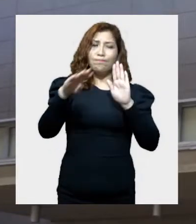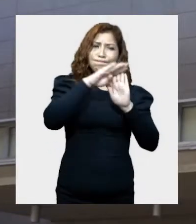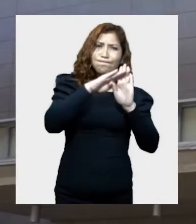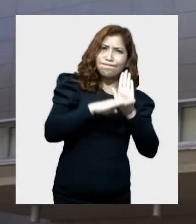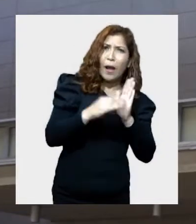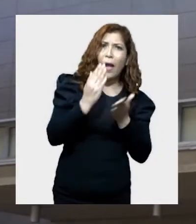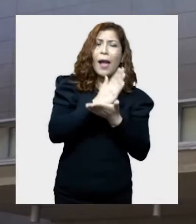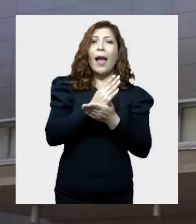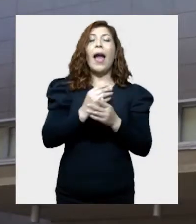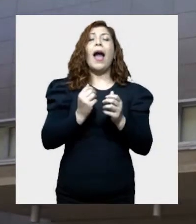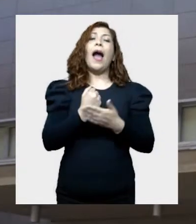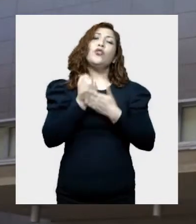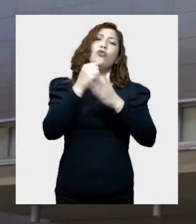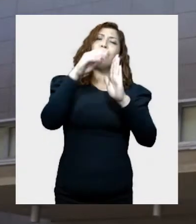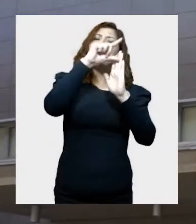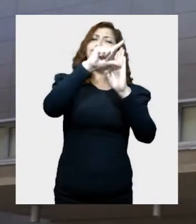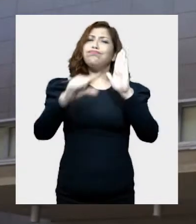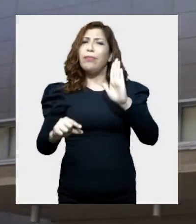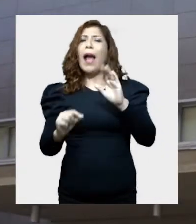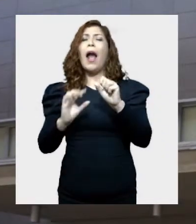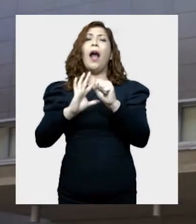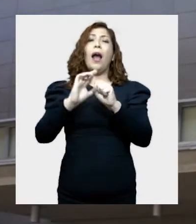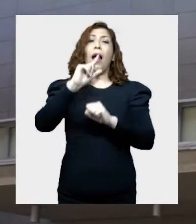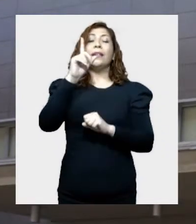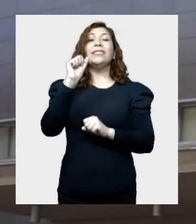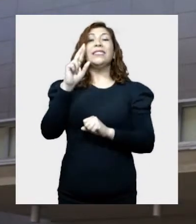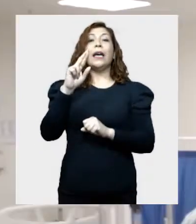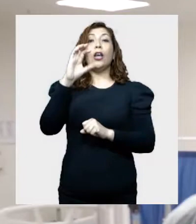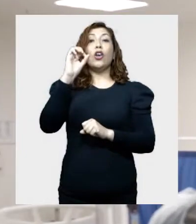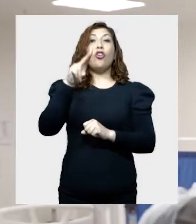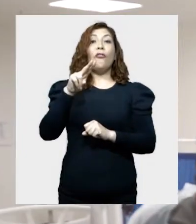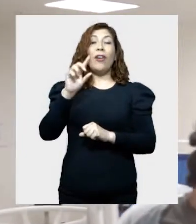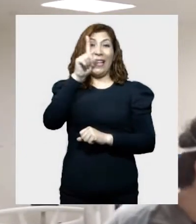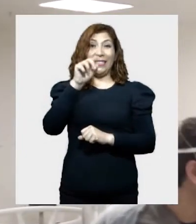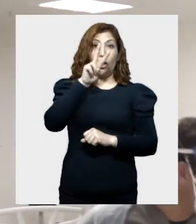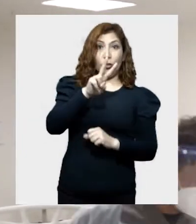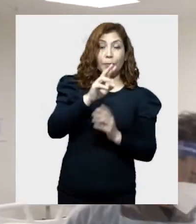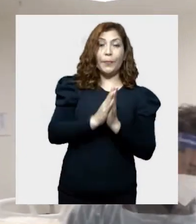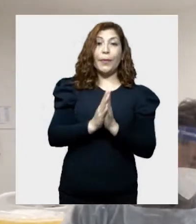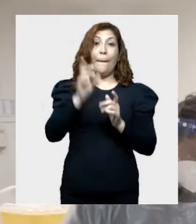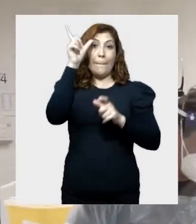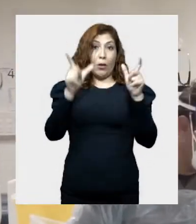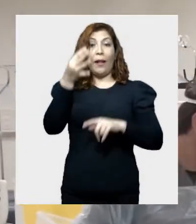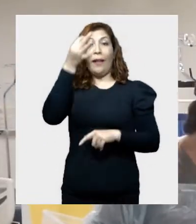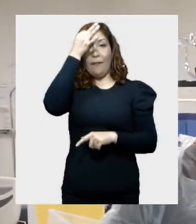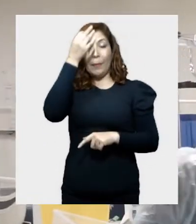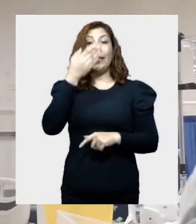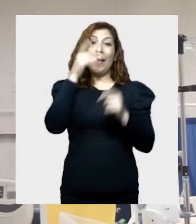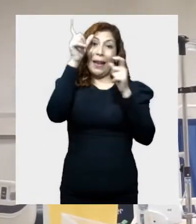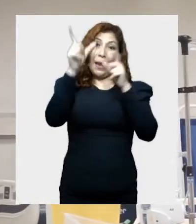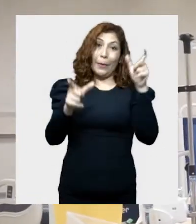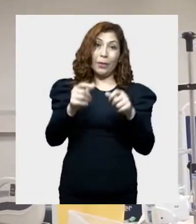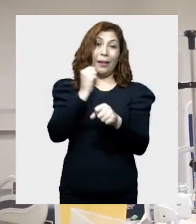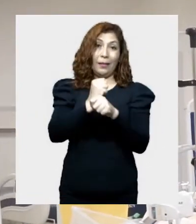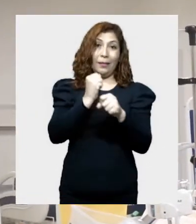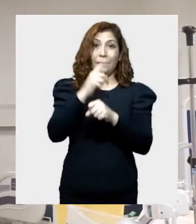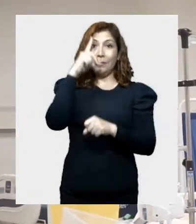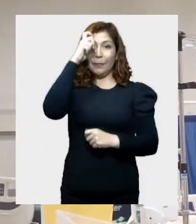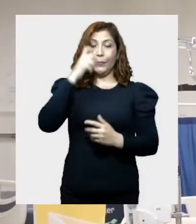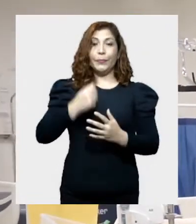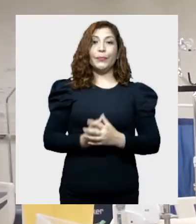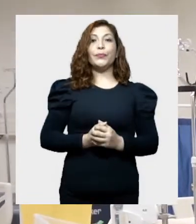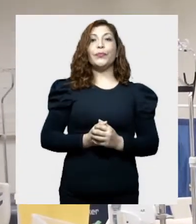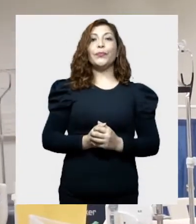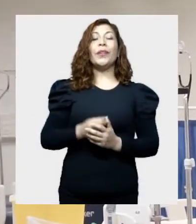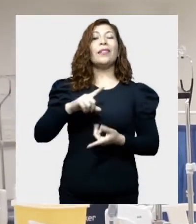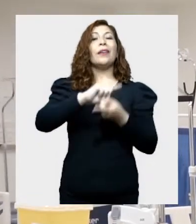bajar la transmisión del virus SARS-CoV-2 entre los usuarios y el mismo personal de salud. Este